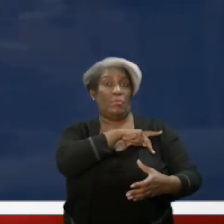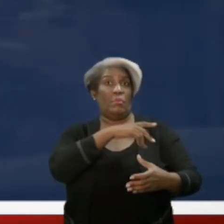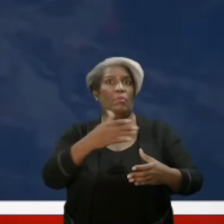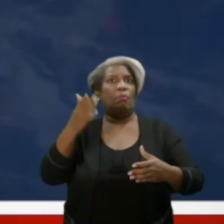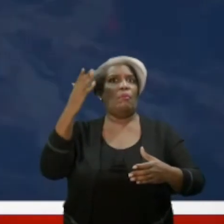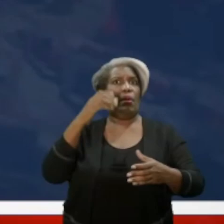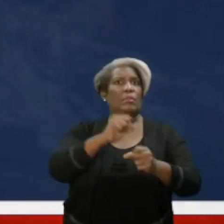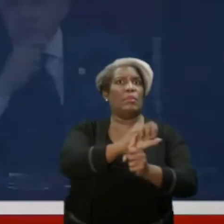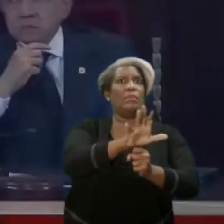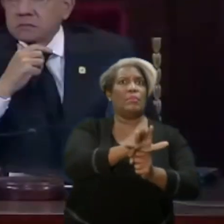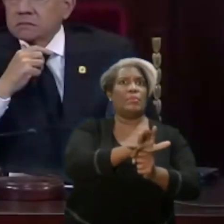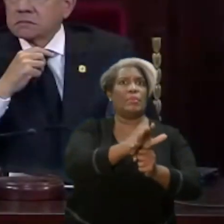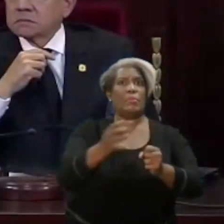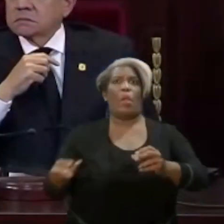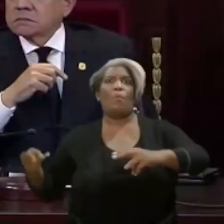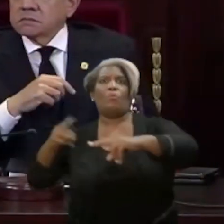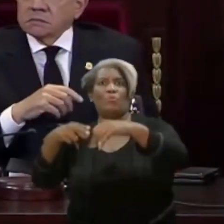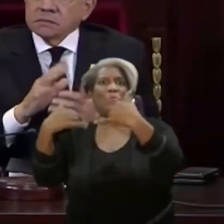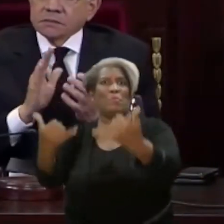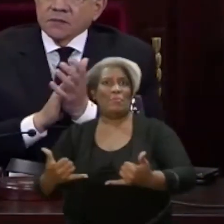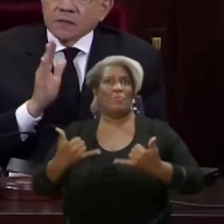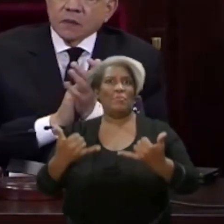de la pandemia.